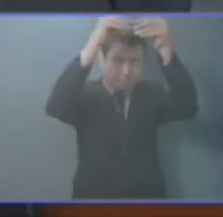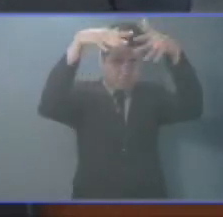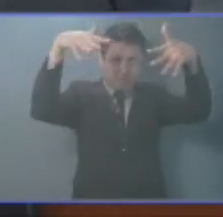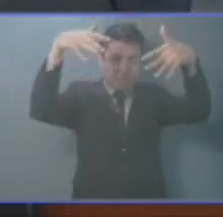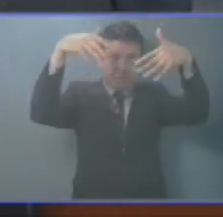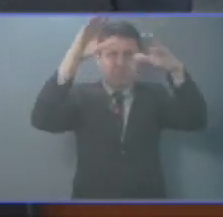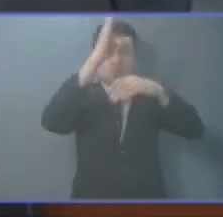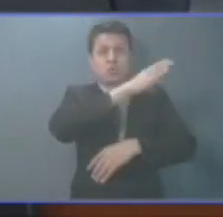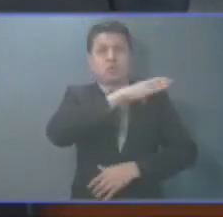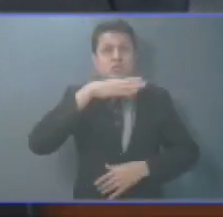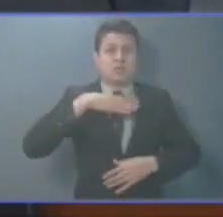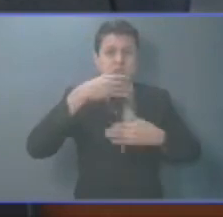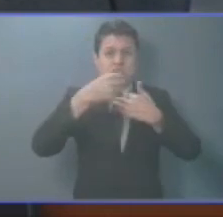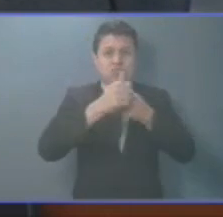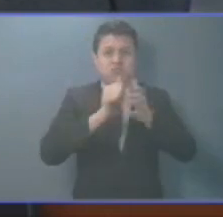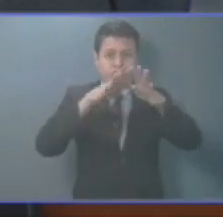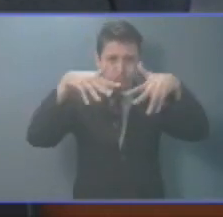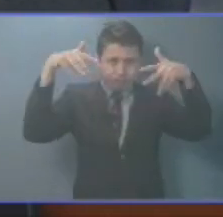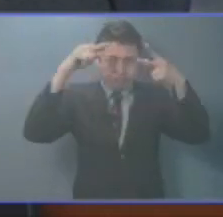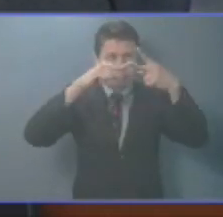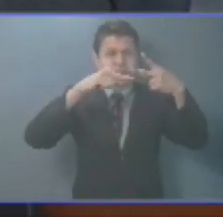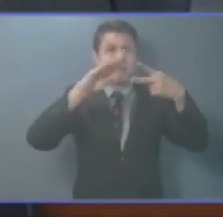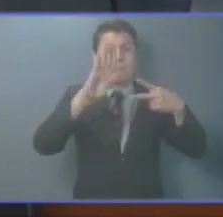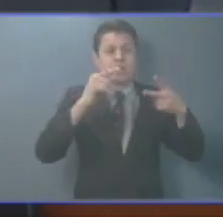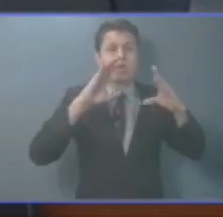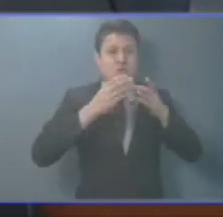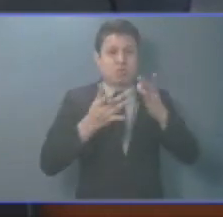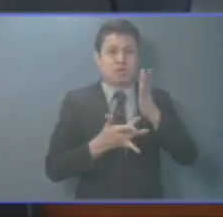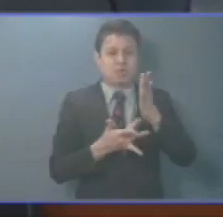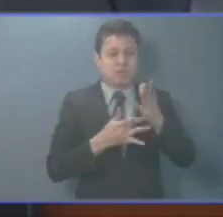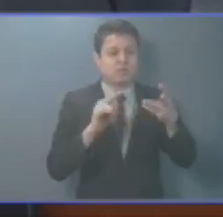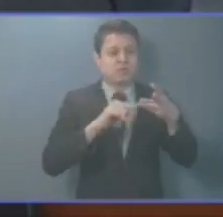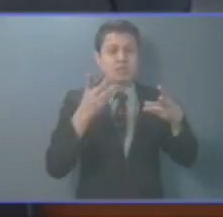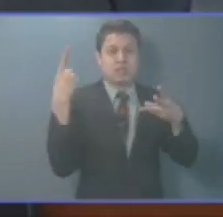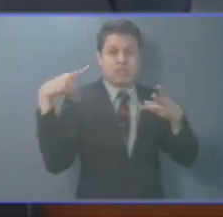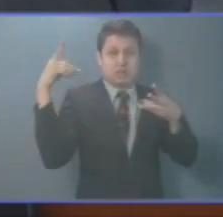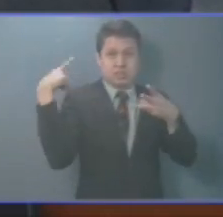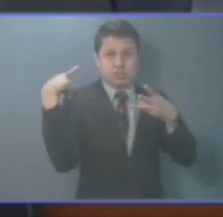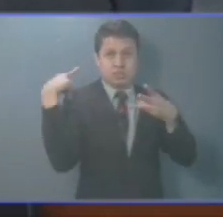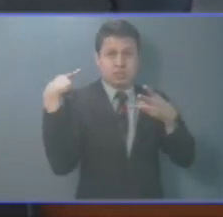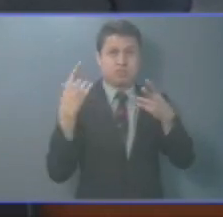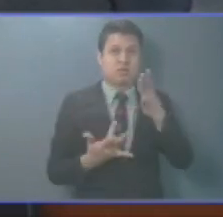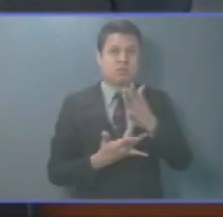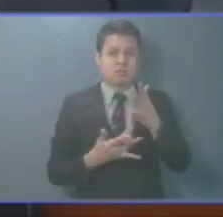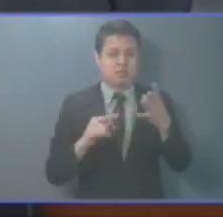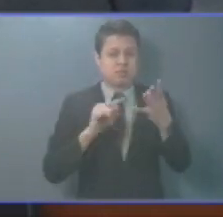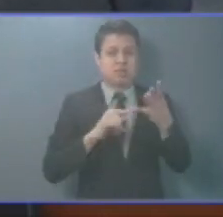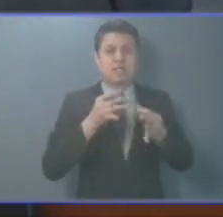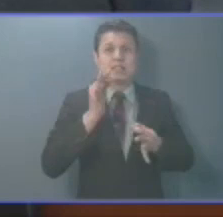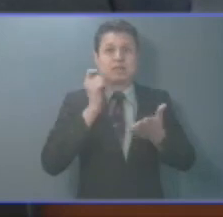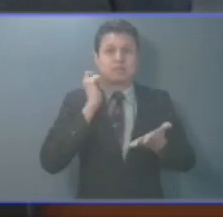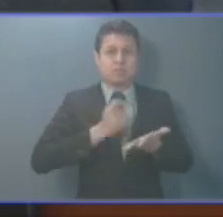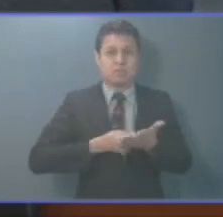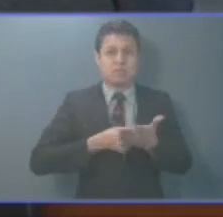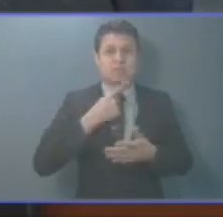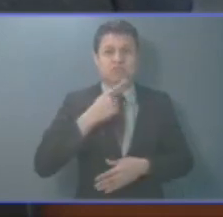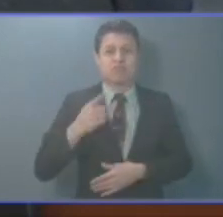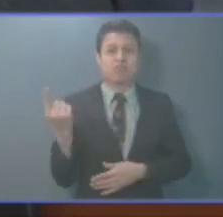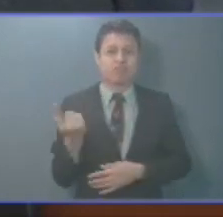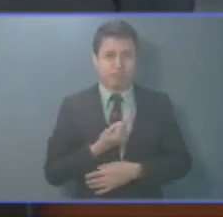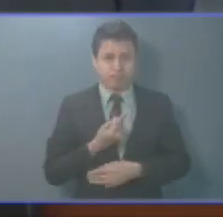Pleno. B. El Comité Técnico. C. La Dirección Ejecutiva. D. El Tribunal